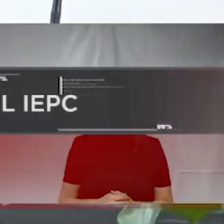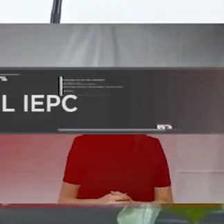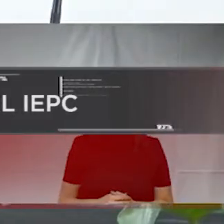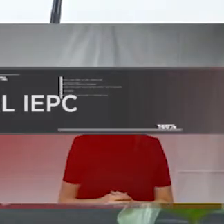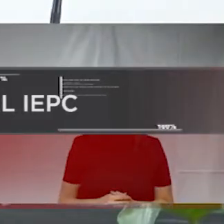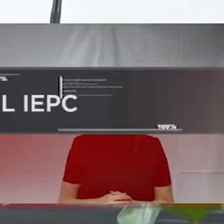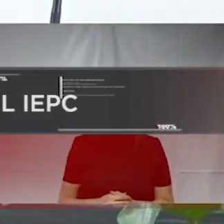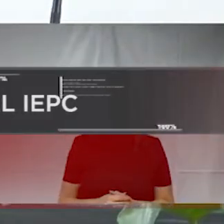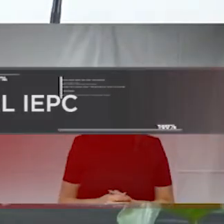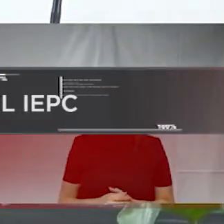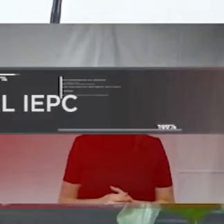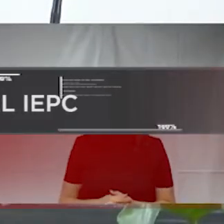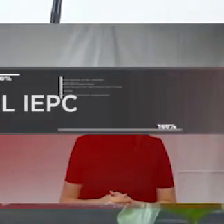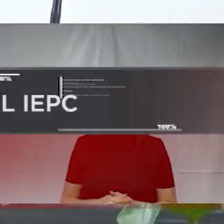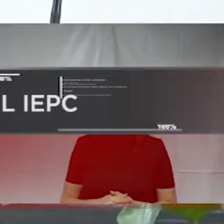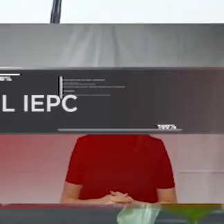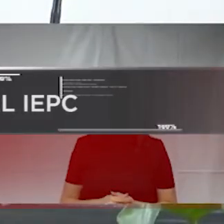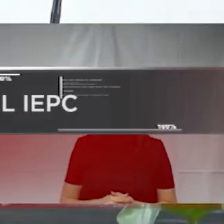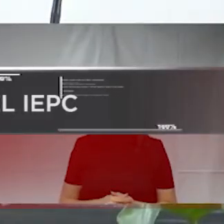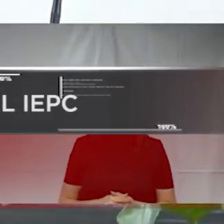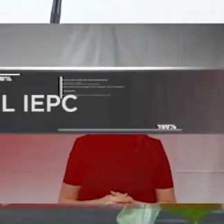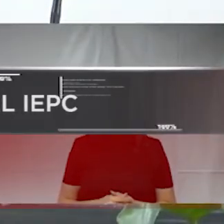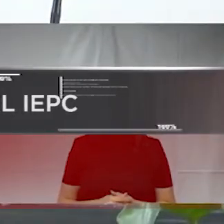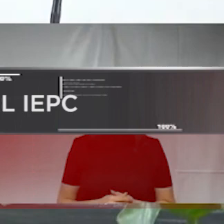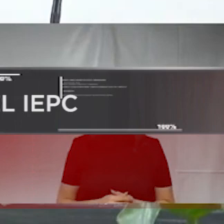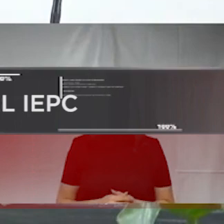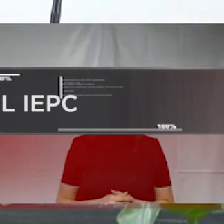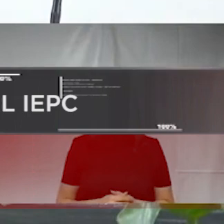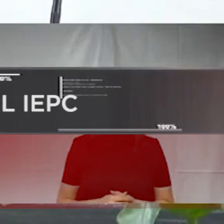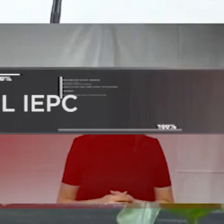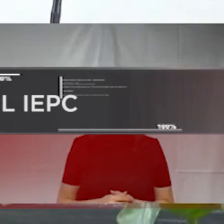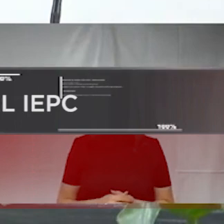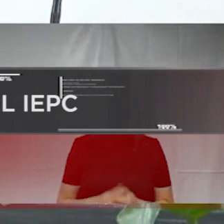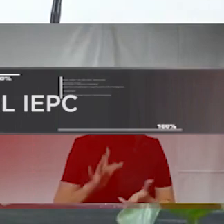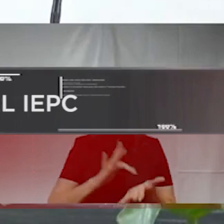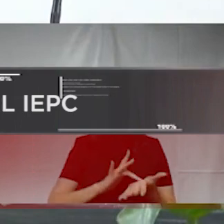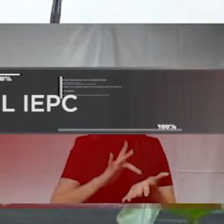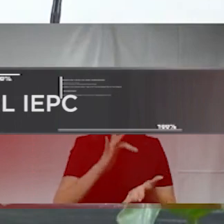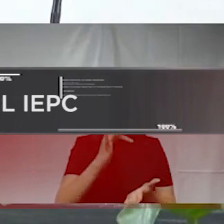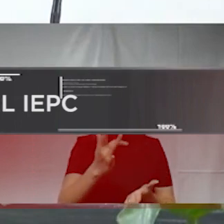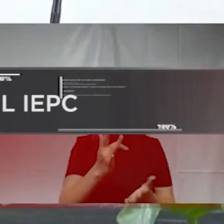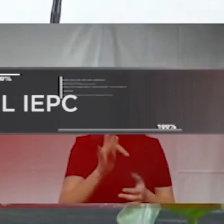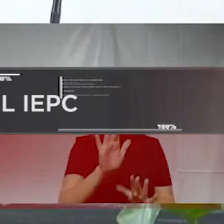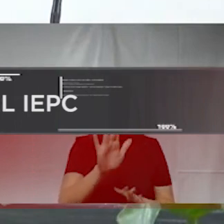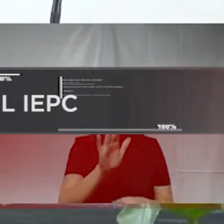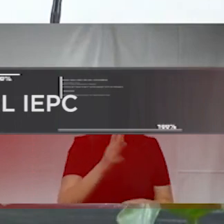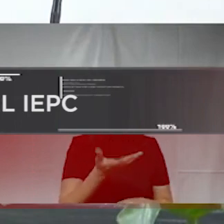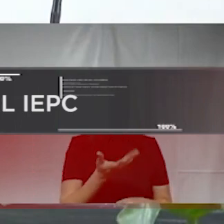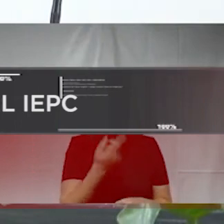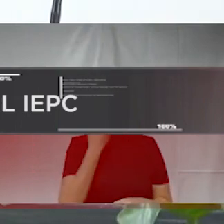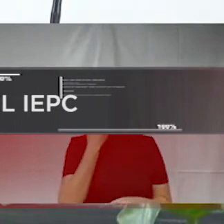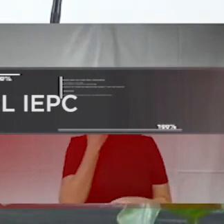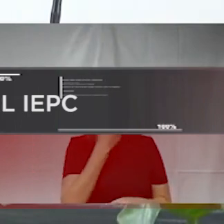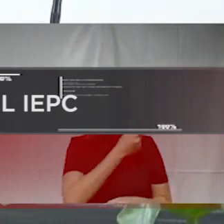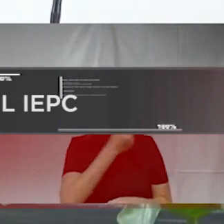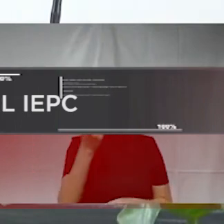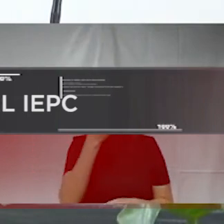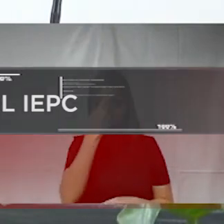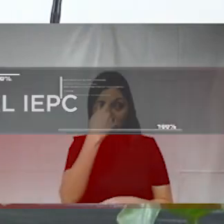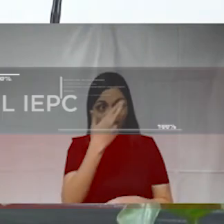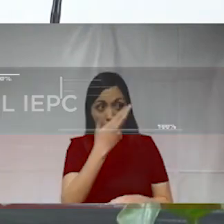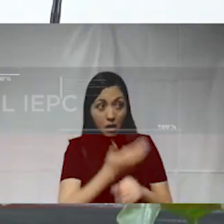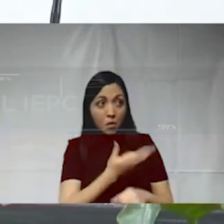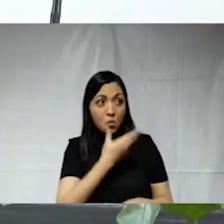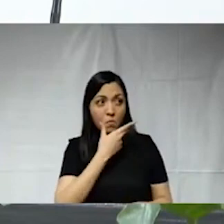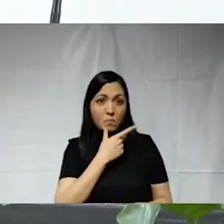ustedes ahorita están pensando Cómo acomodar lo que diciendo de un acto que es